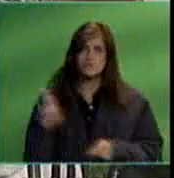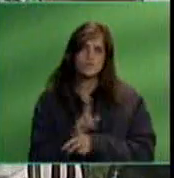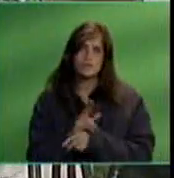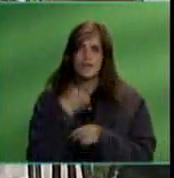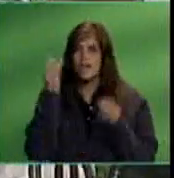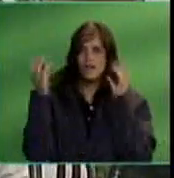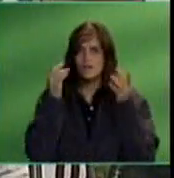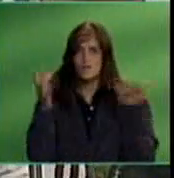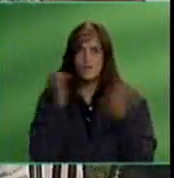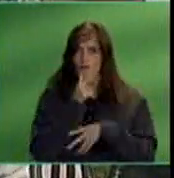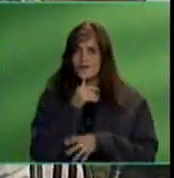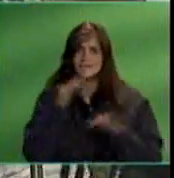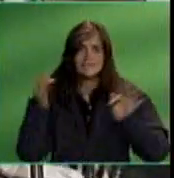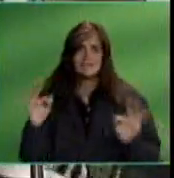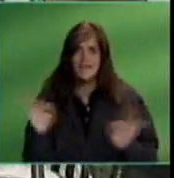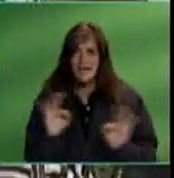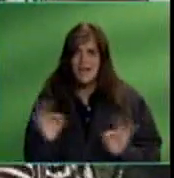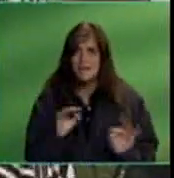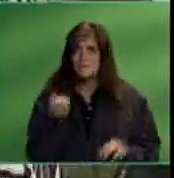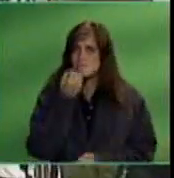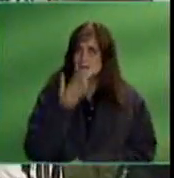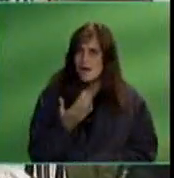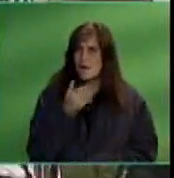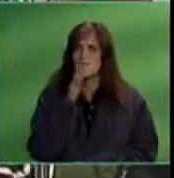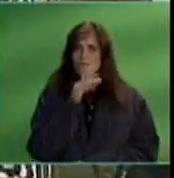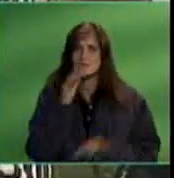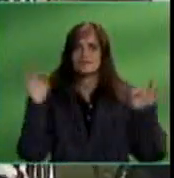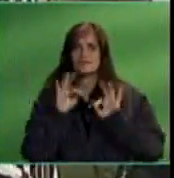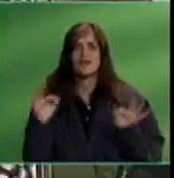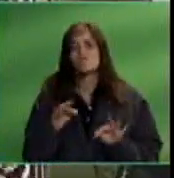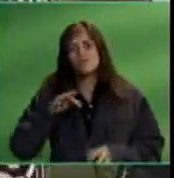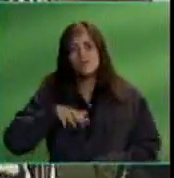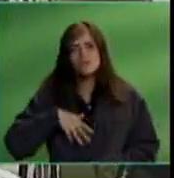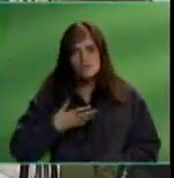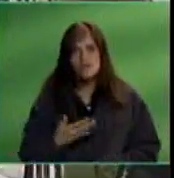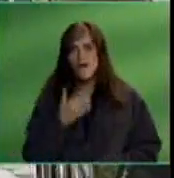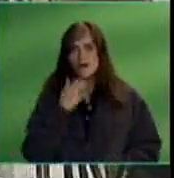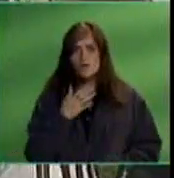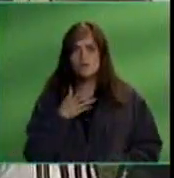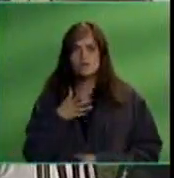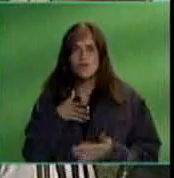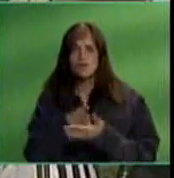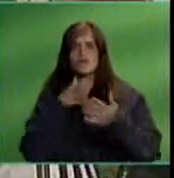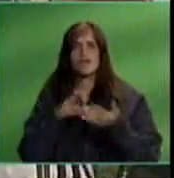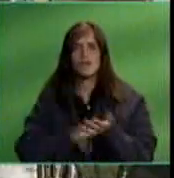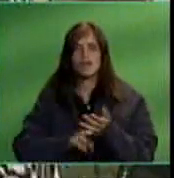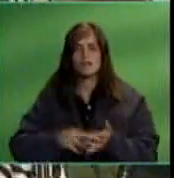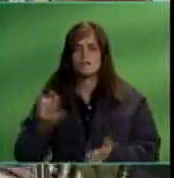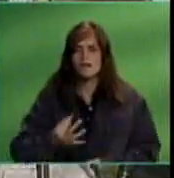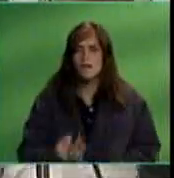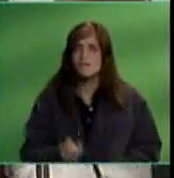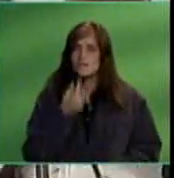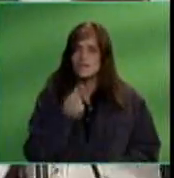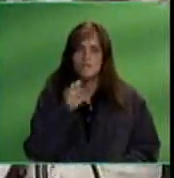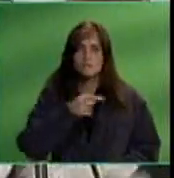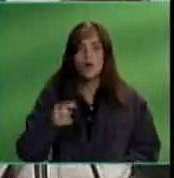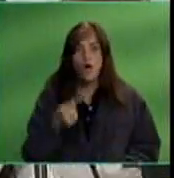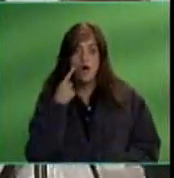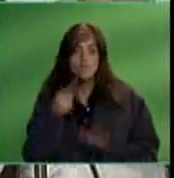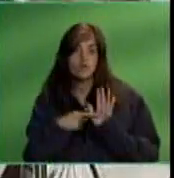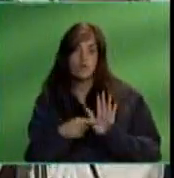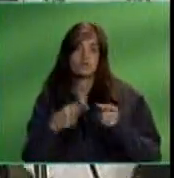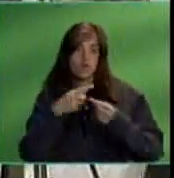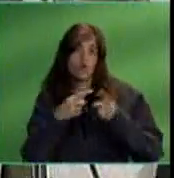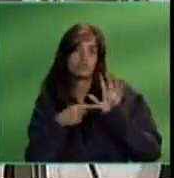argumentos que no tiene ningún tipo de estabilidad ningún tipo de posibilidad de contrastarse con la realidad y le dice a la gente miren